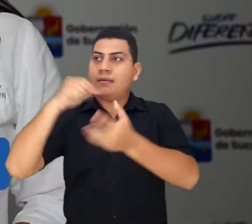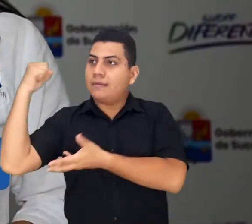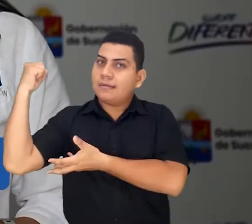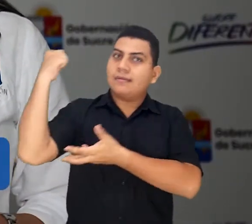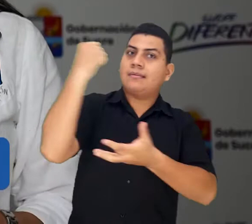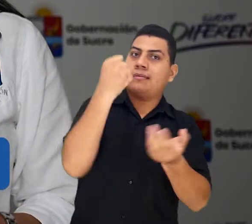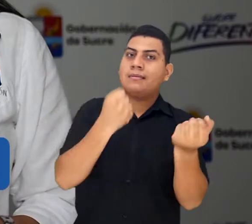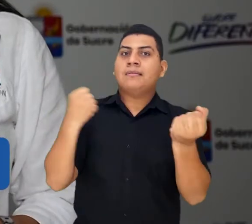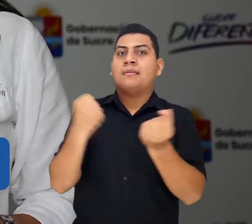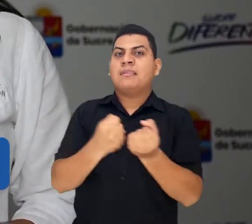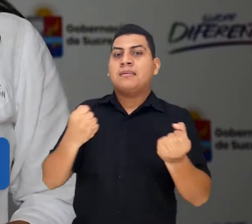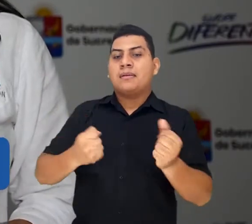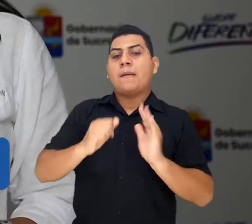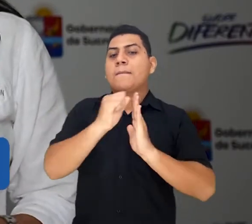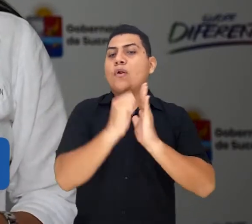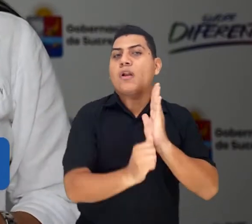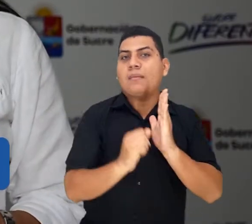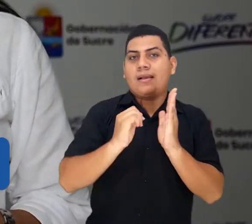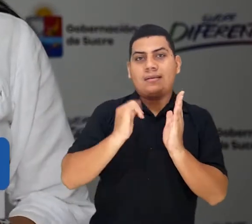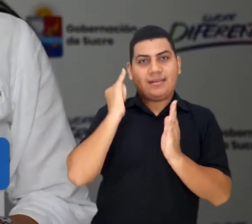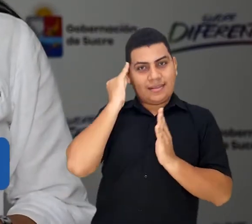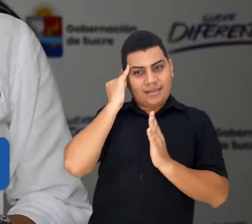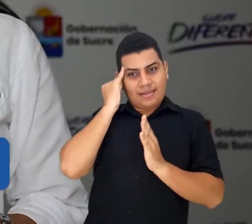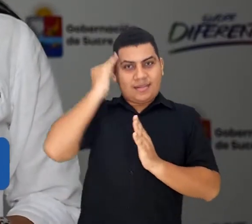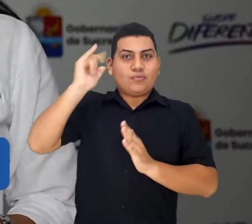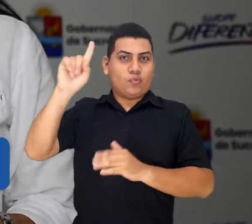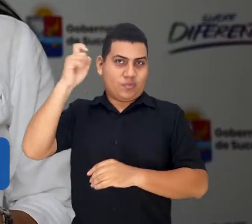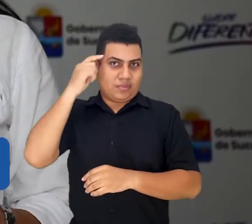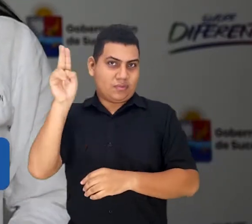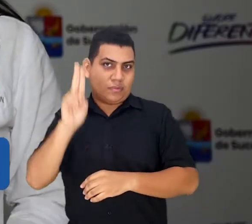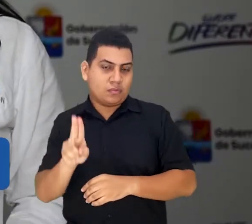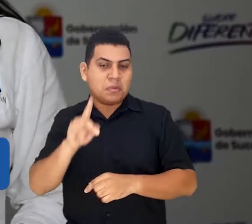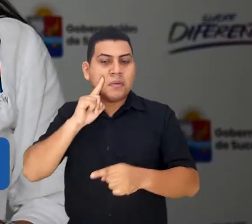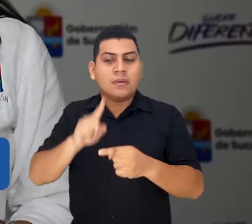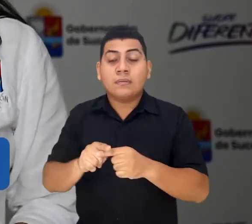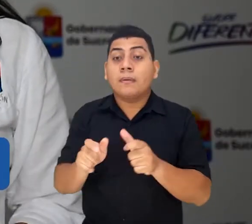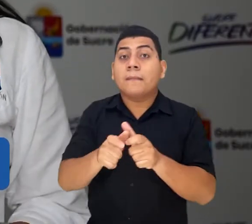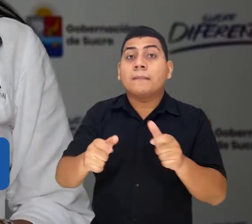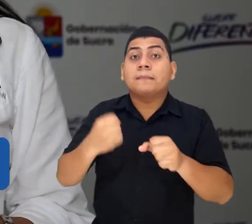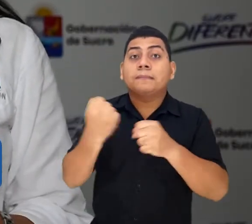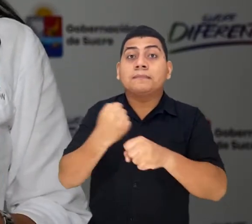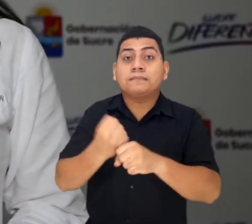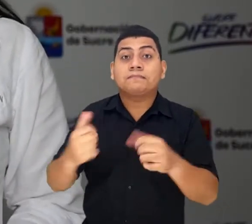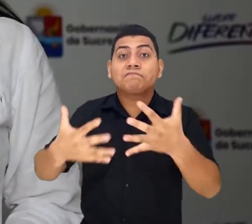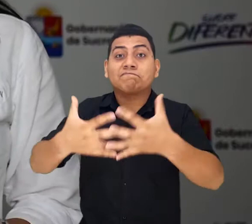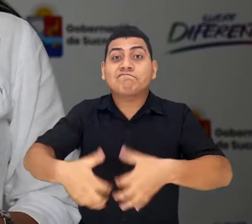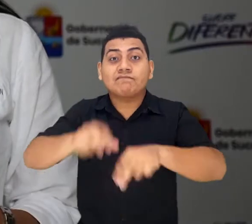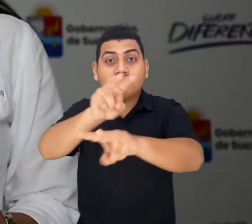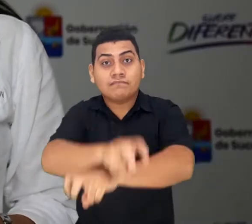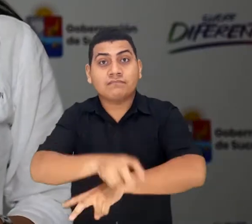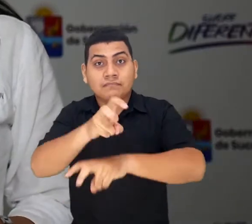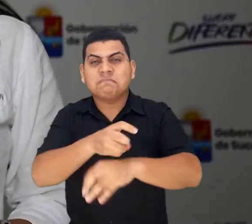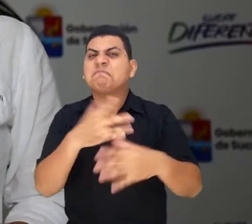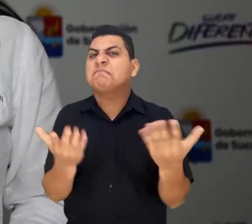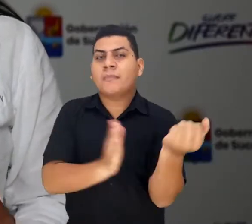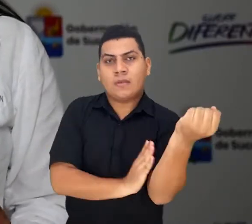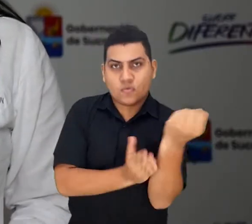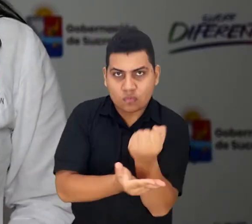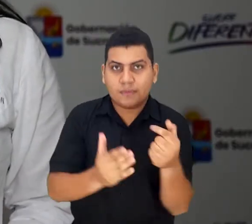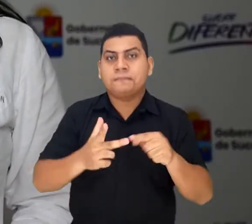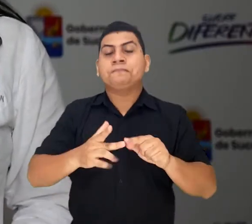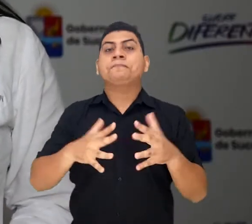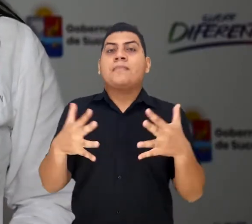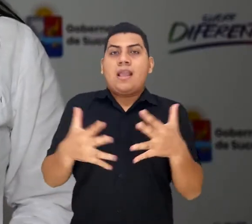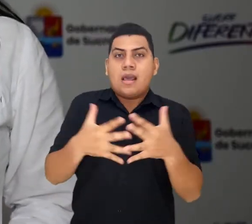jalonar recursos para nuestro departamento en varios programas e iniciativas que apuntan a fortalecer los agronegocios en las cadenas productivas